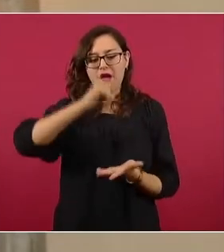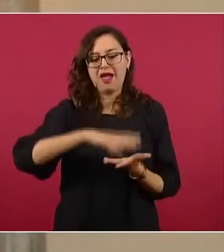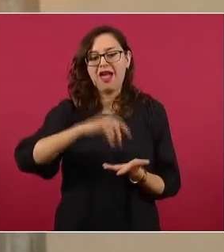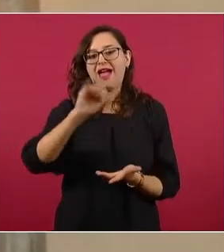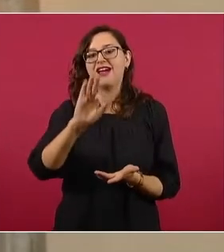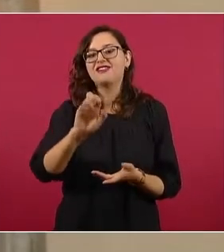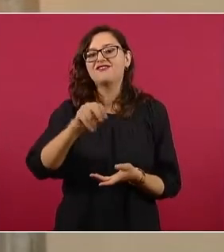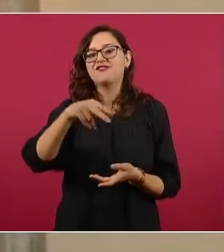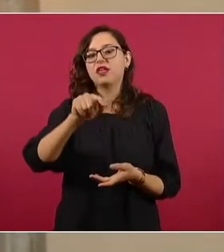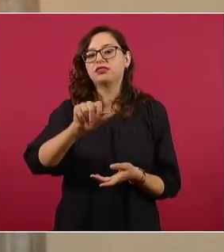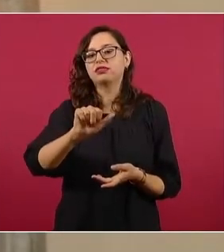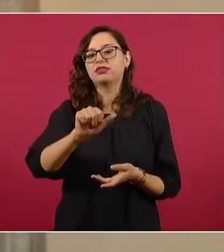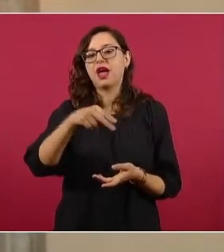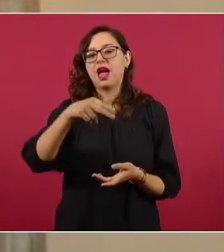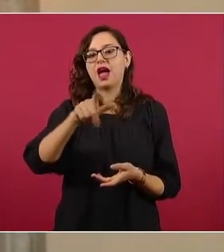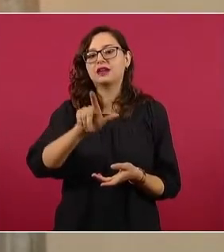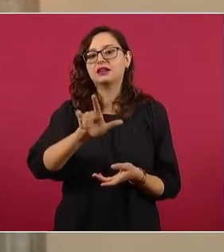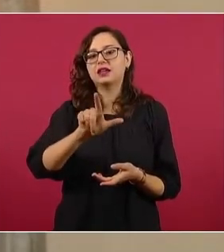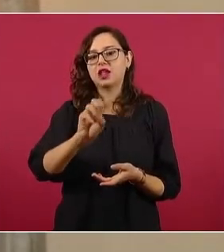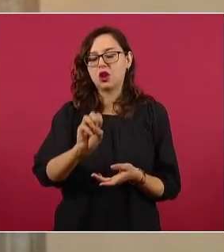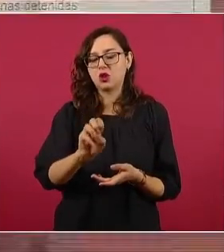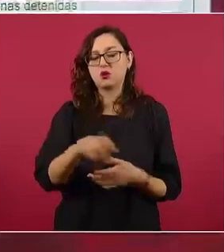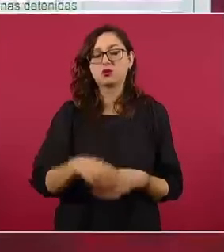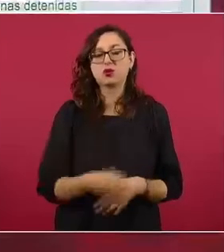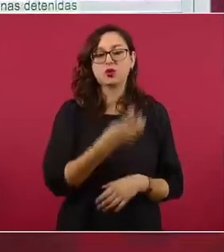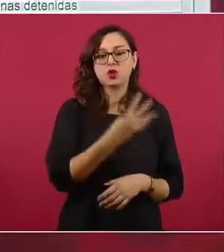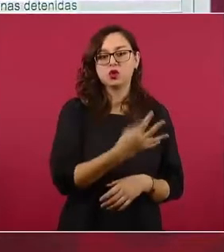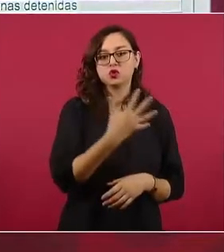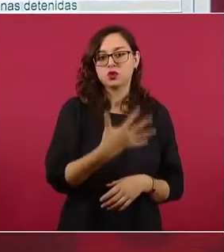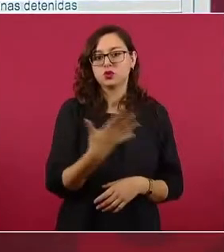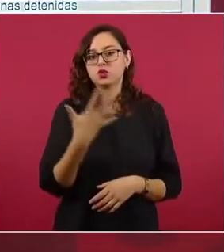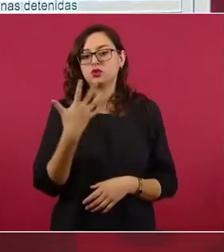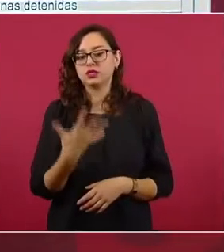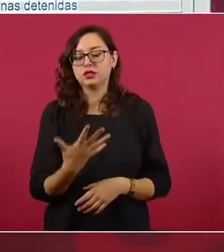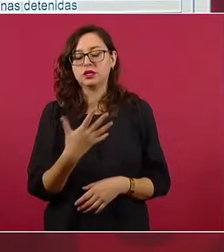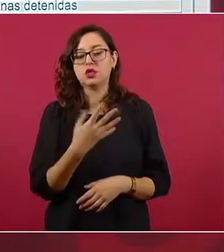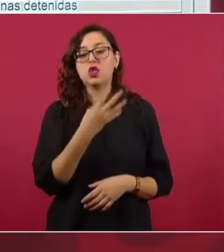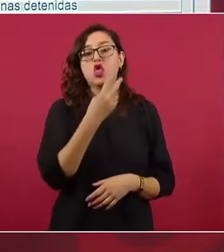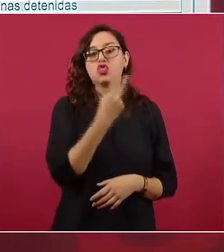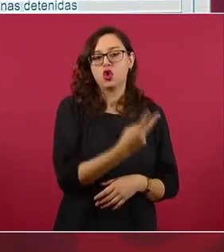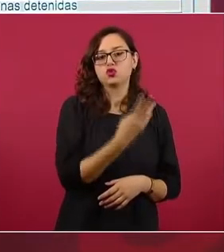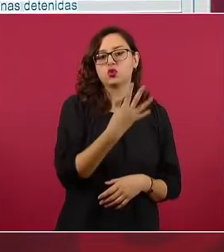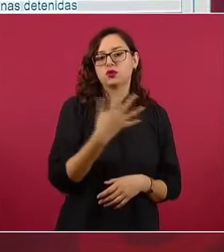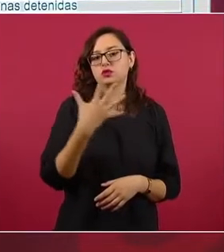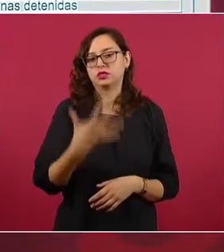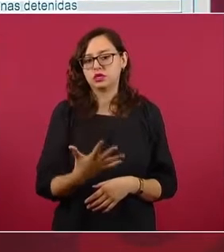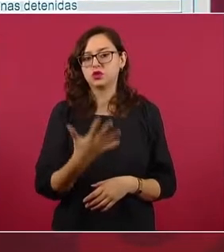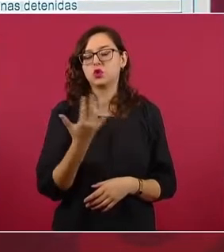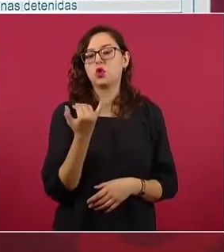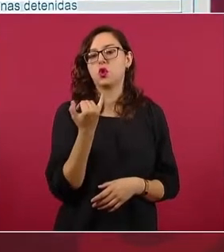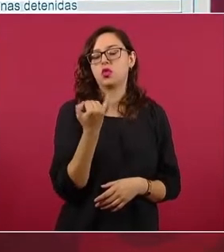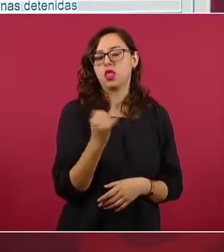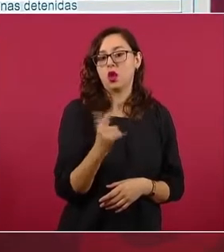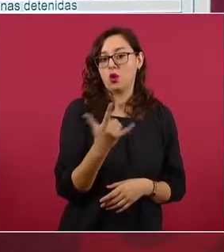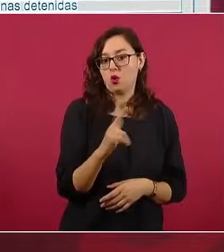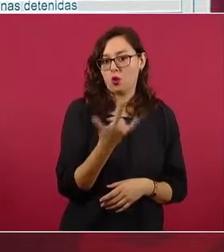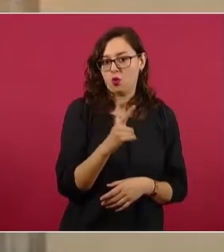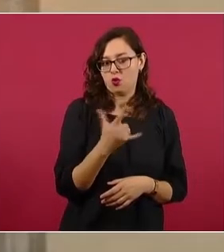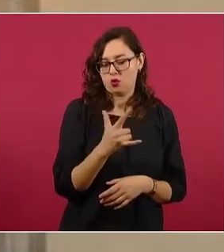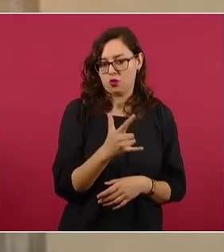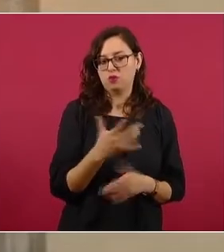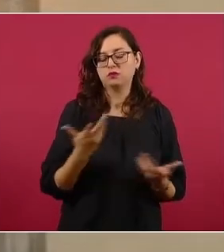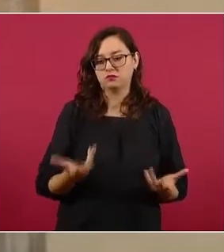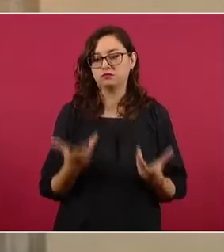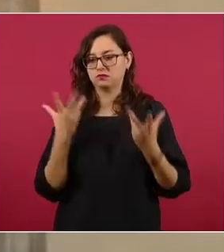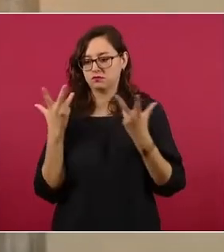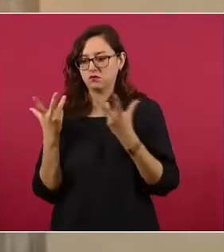Sinaloa. Entre los días 2, 4 y 5 de este mes, elementos de la Secretaría de Defensa Nacional y Guardia